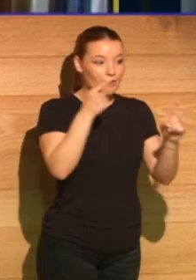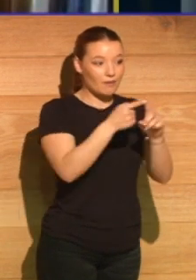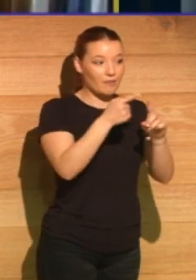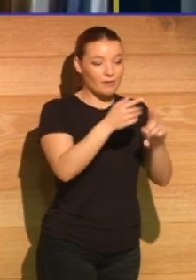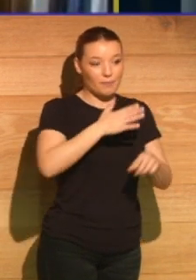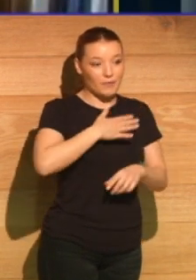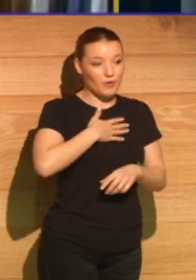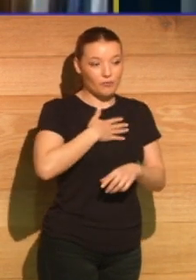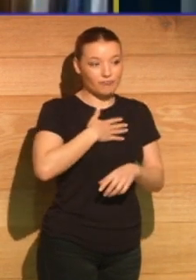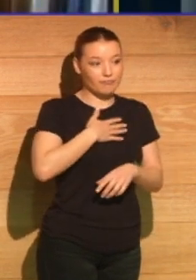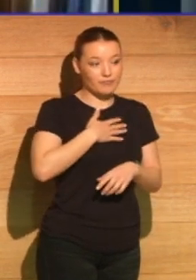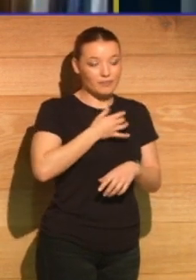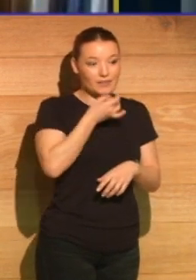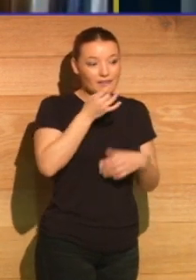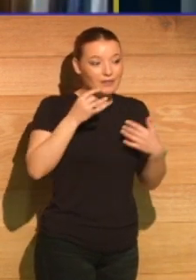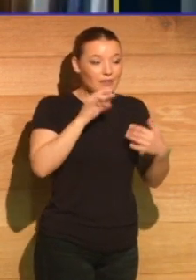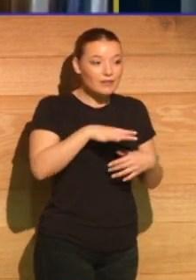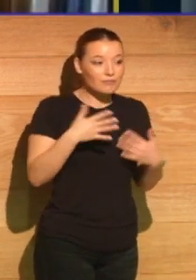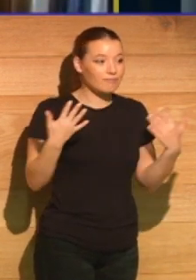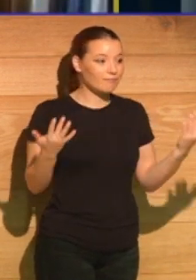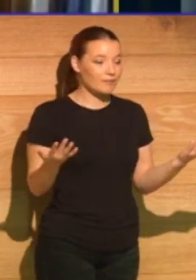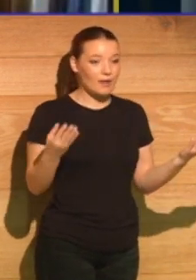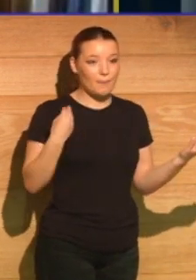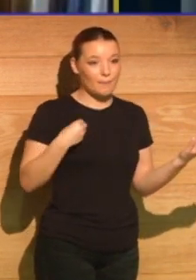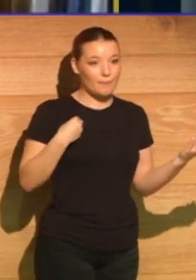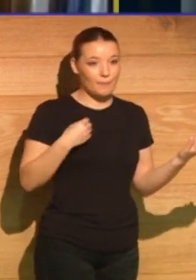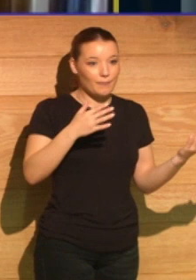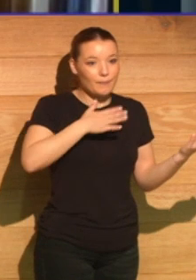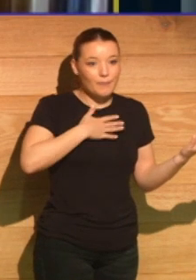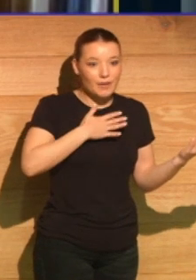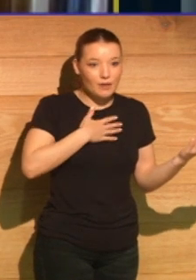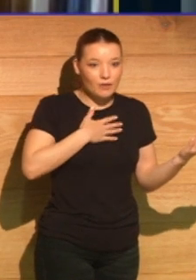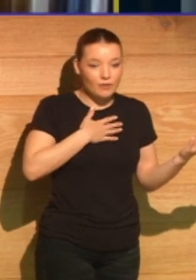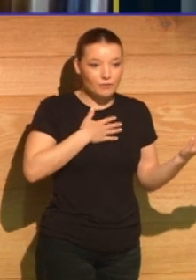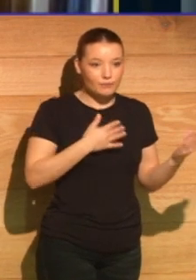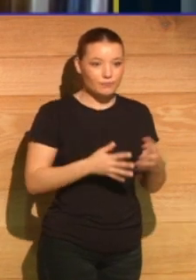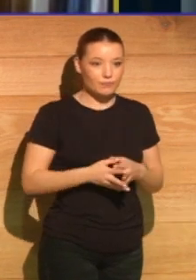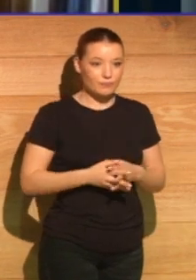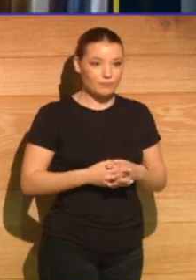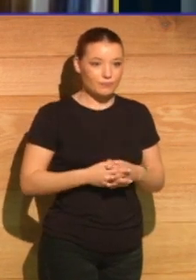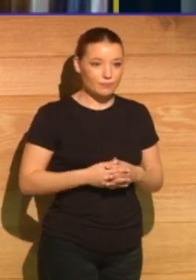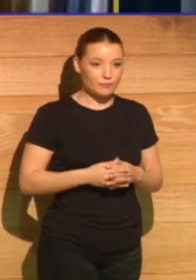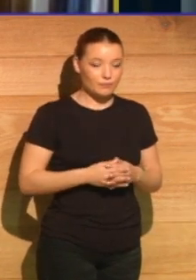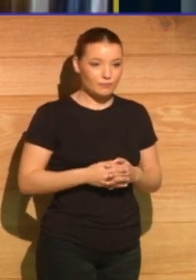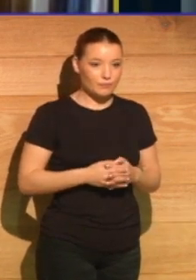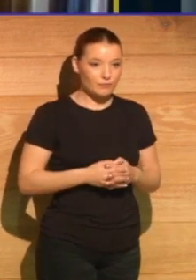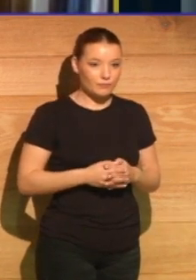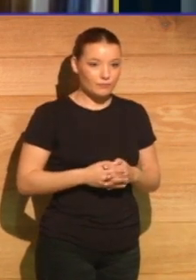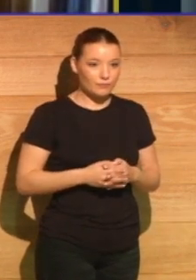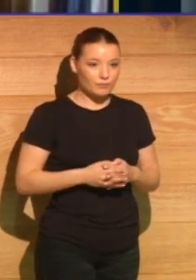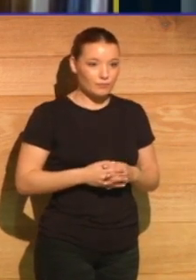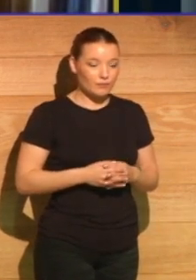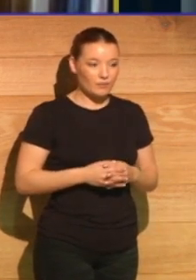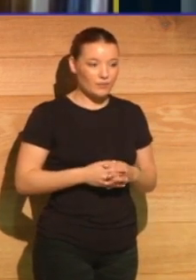mía, exactamente igual que María Josefa. Es que durante mucho tiempo no se visualizó a